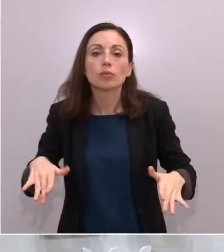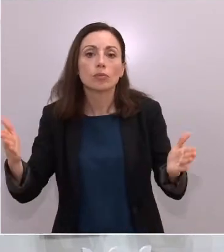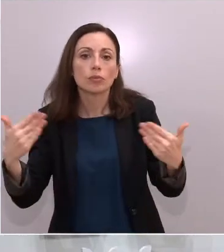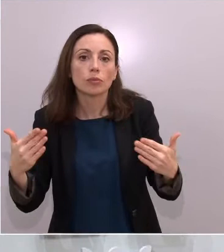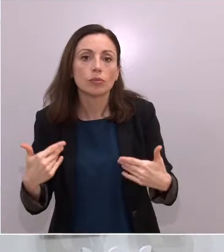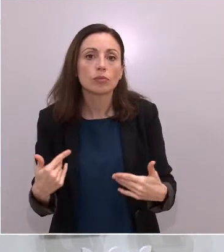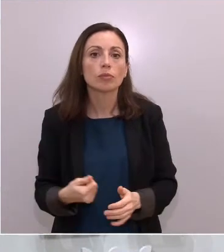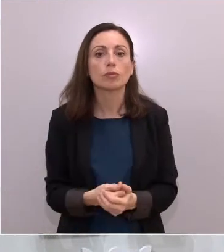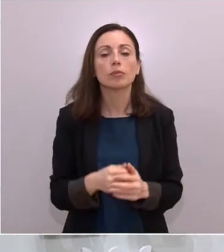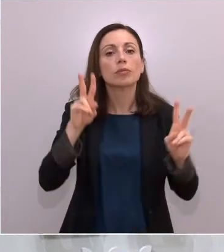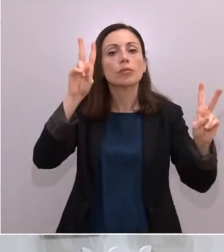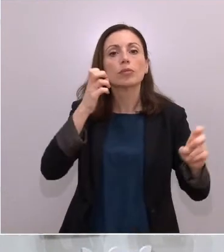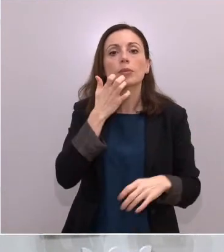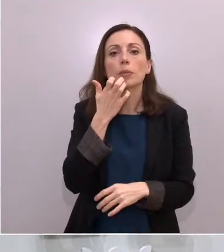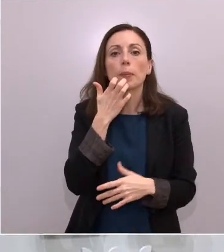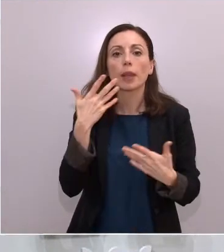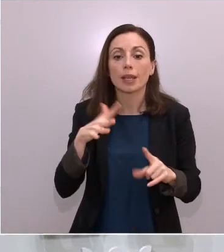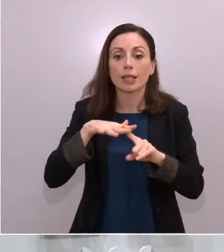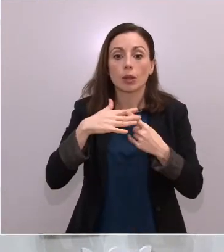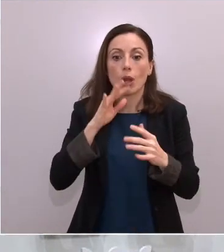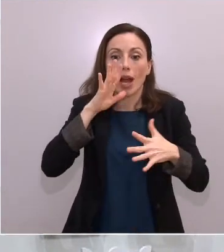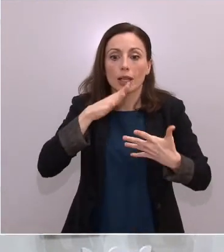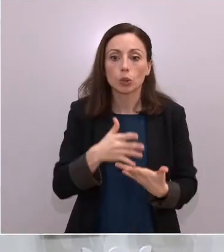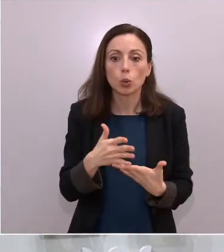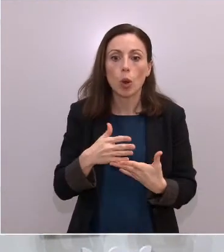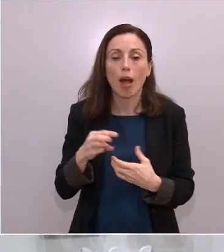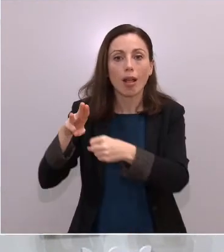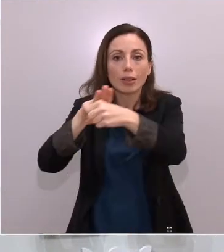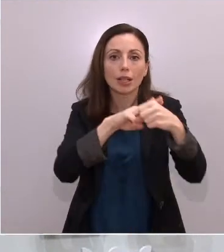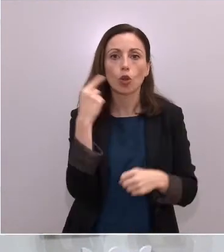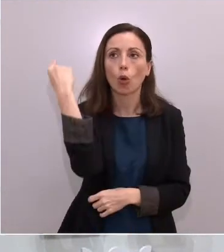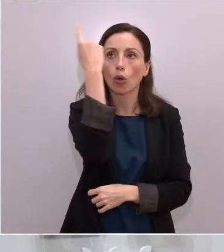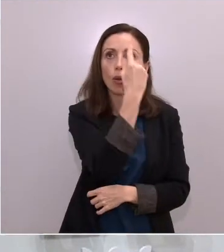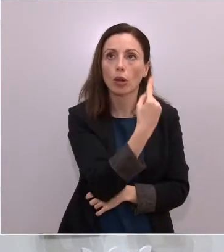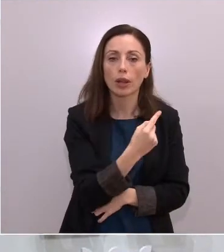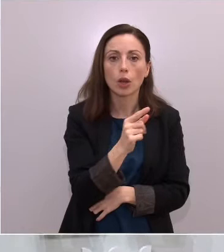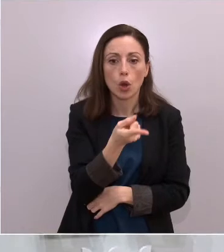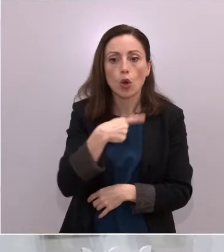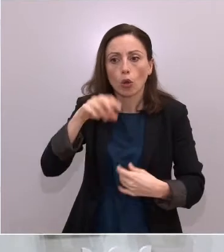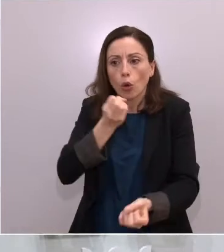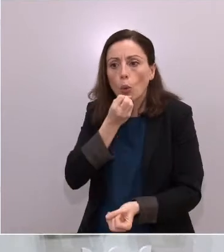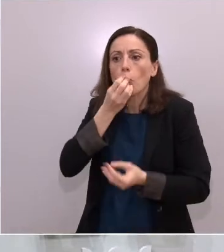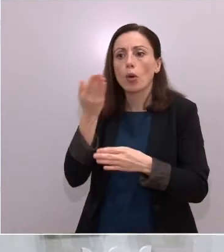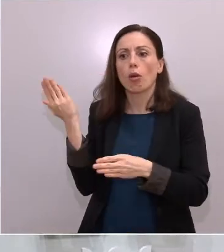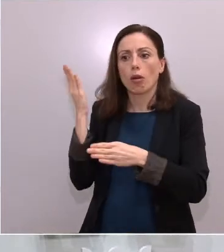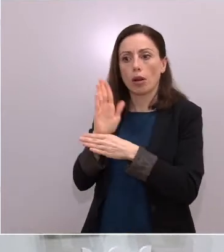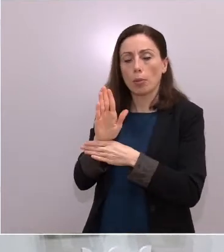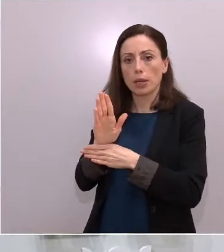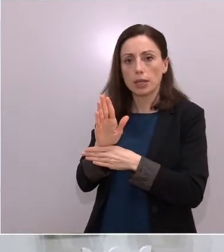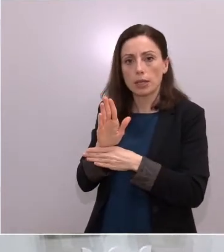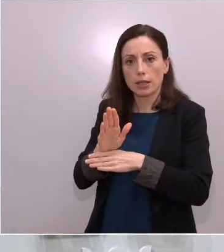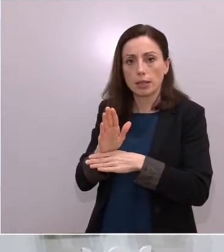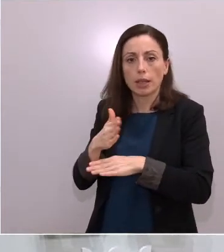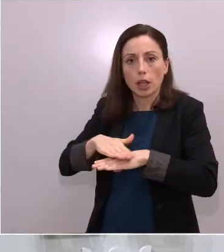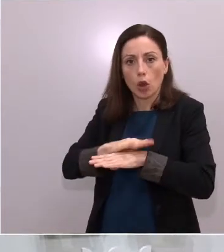indicadores referentes a las circunstancias específicas de cada territorio, y ahí tenemos mucho que decir los representantes de esos